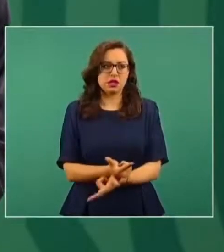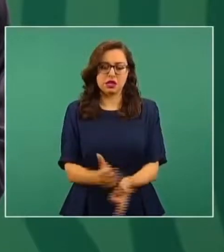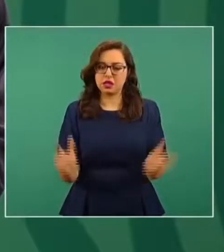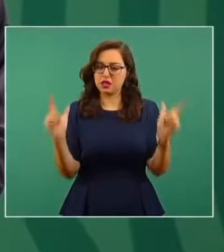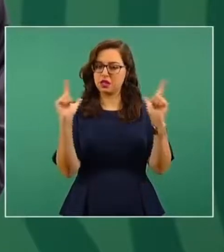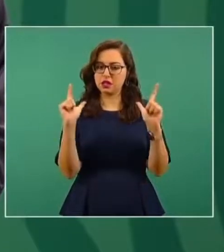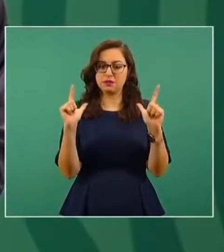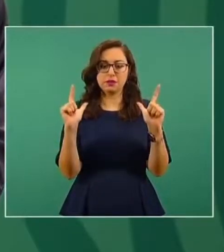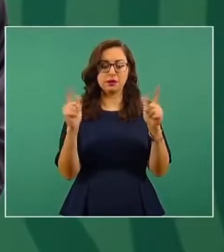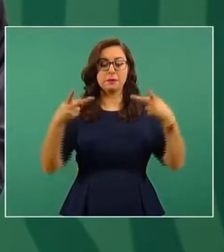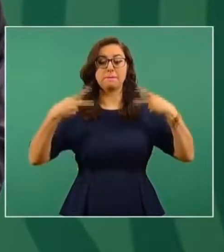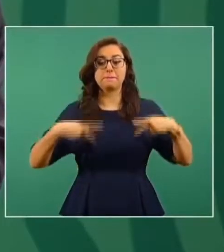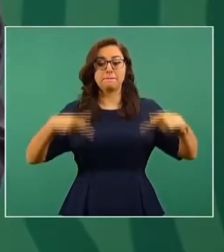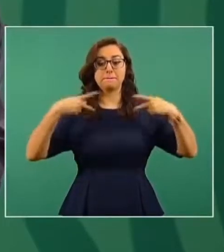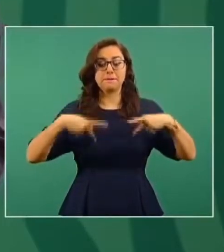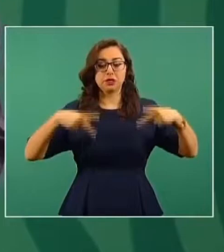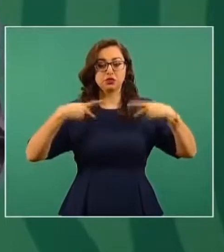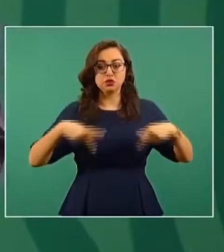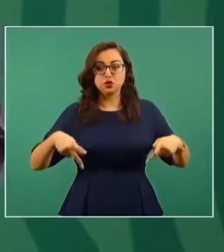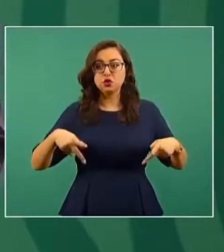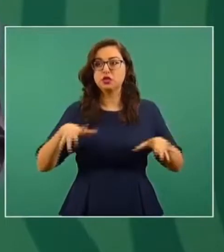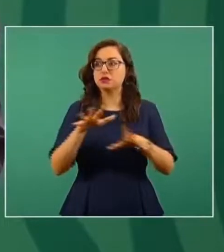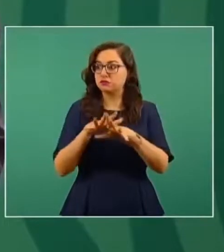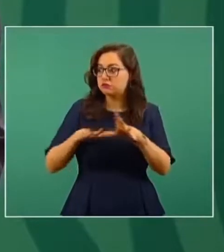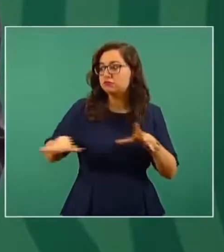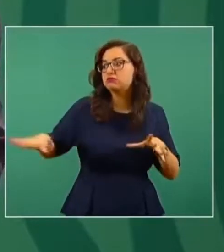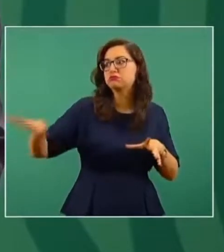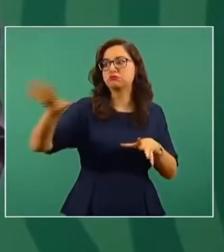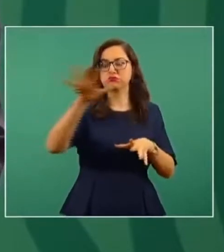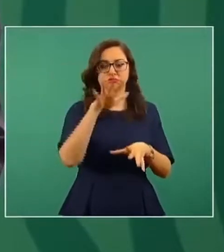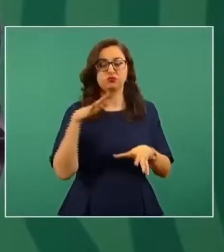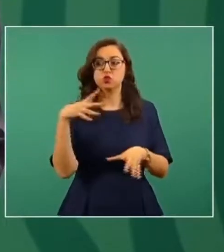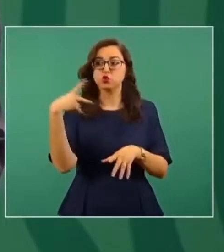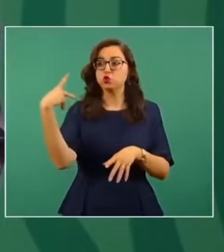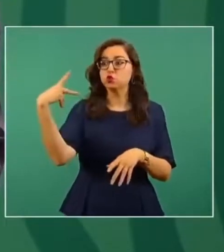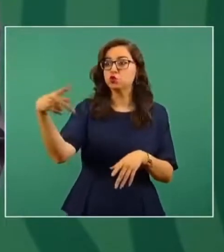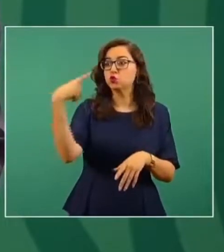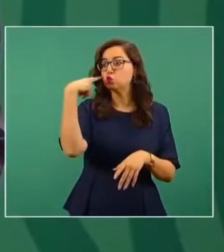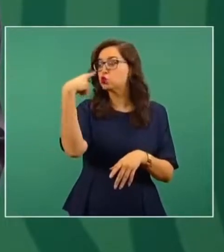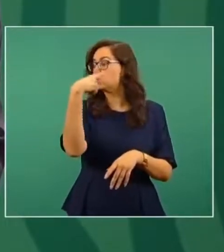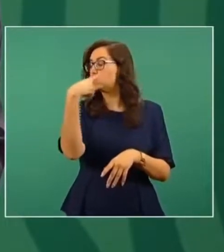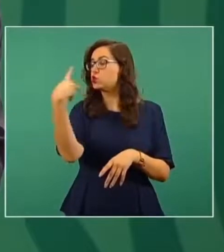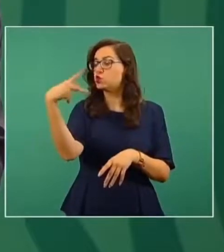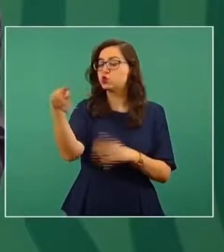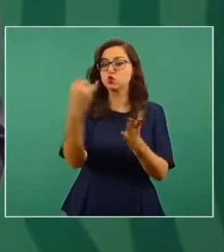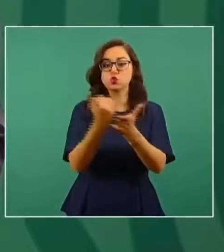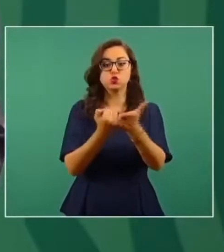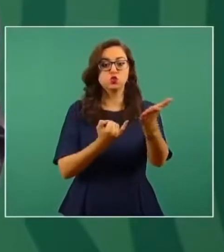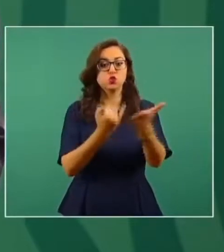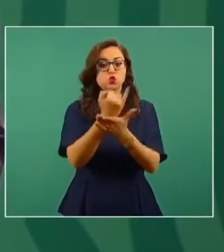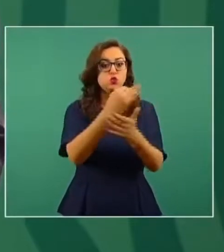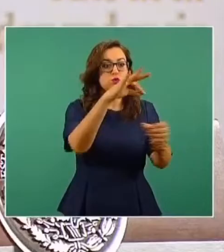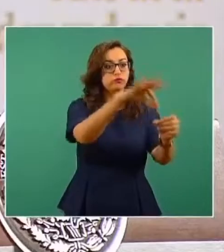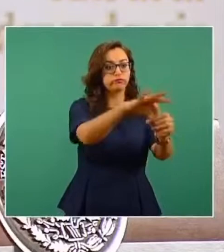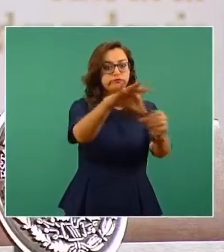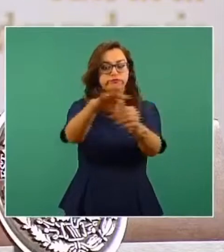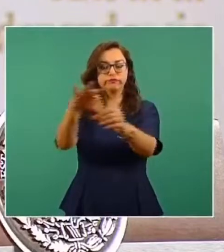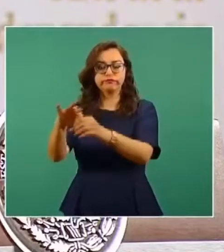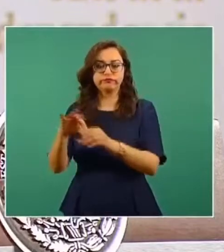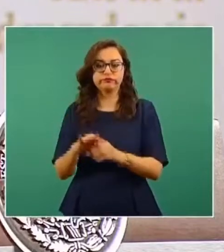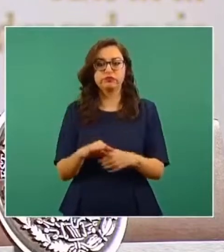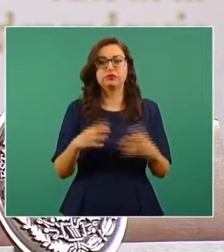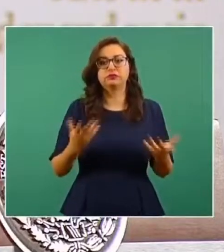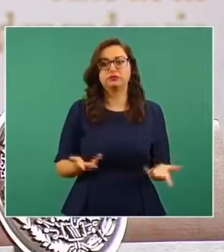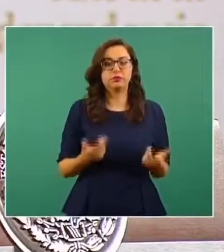elijan, no los grupos de intereses creados, no la delincuencia organizada,